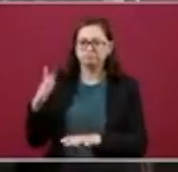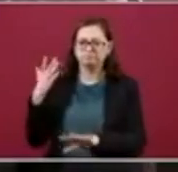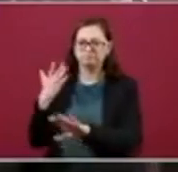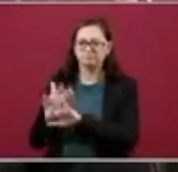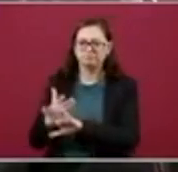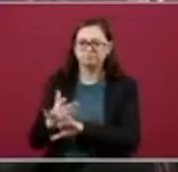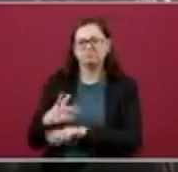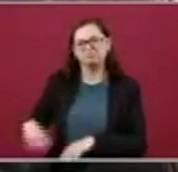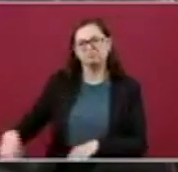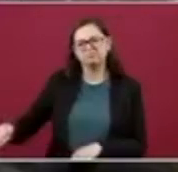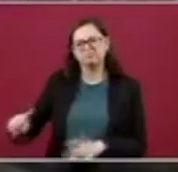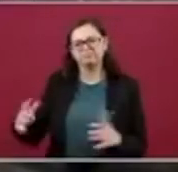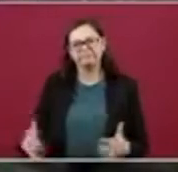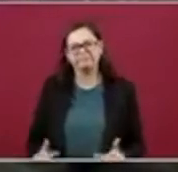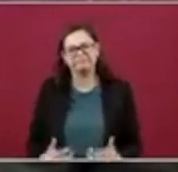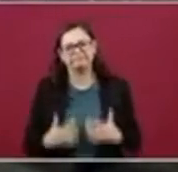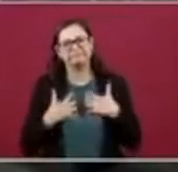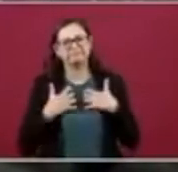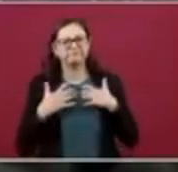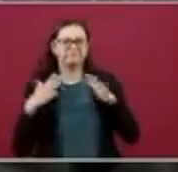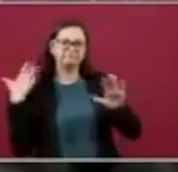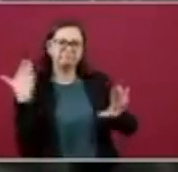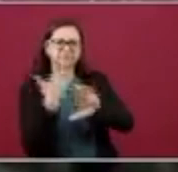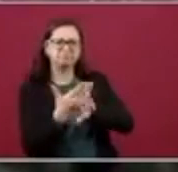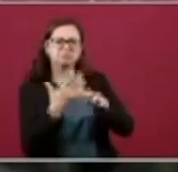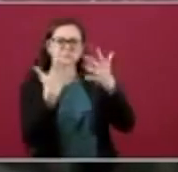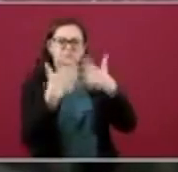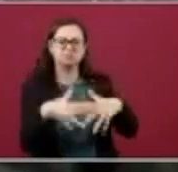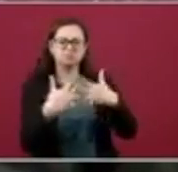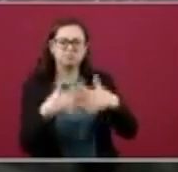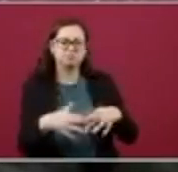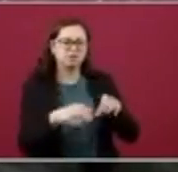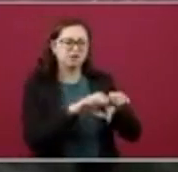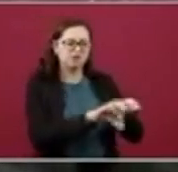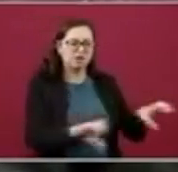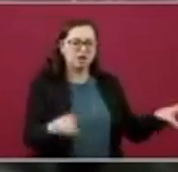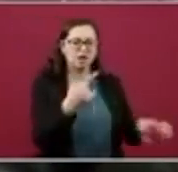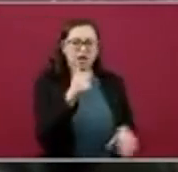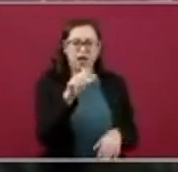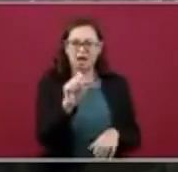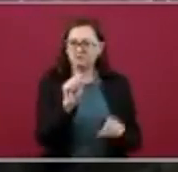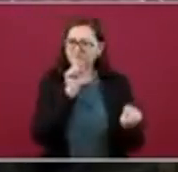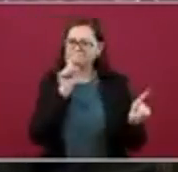termoeléctrica y al gasoducto, pero